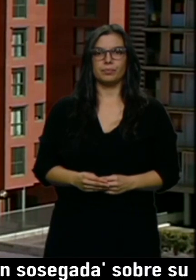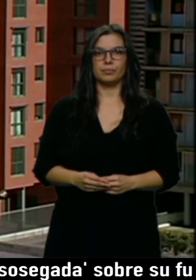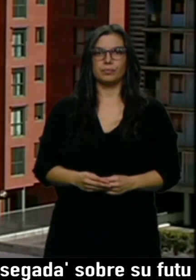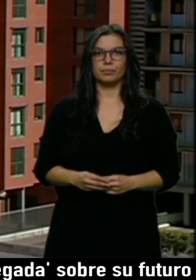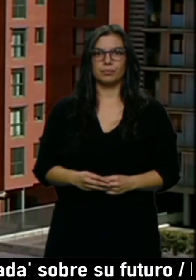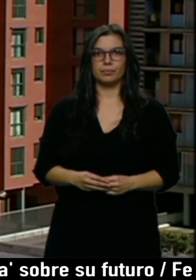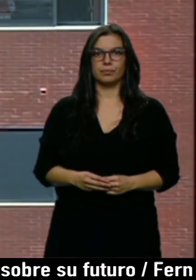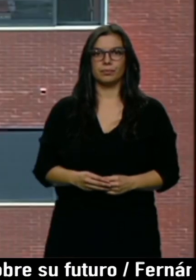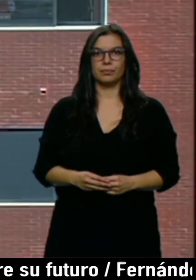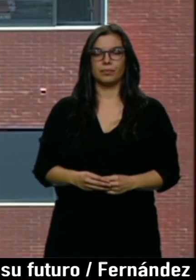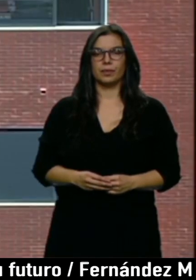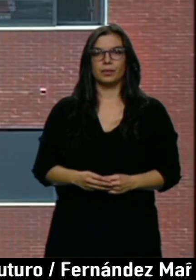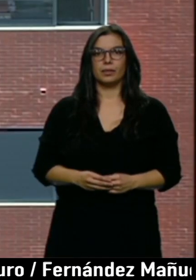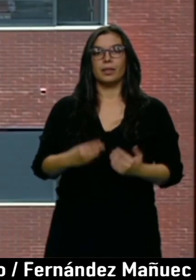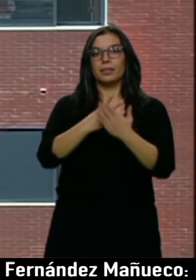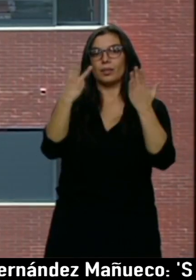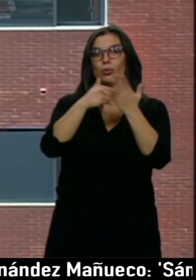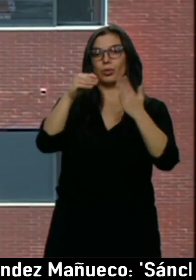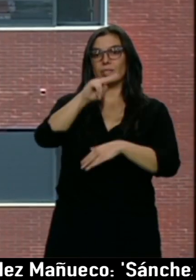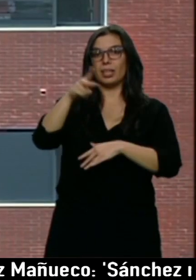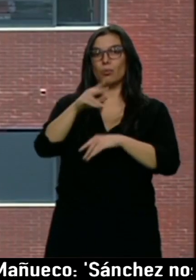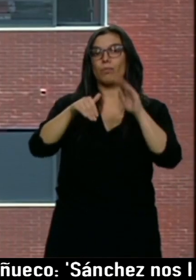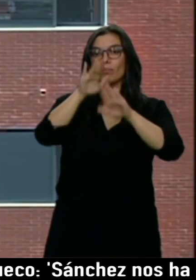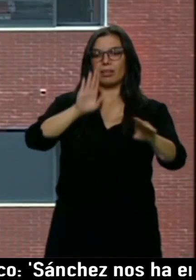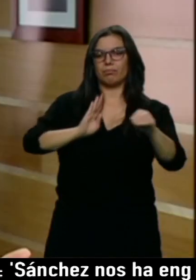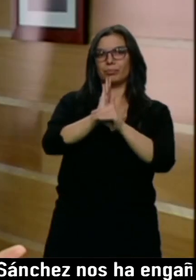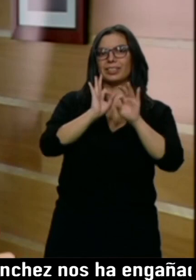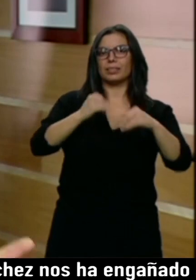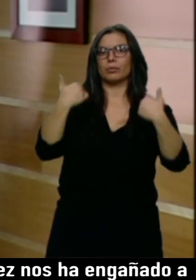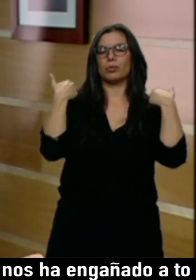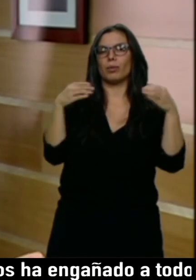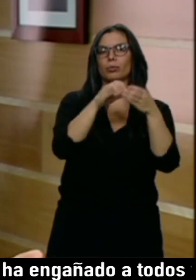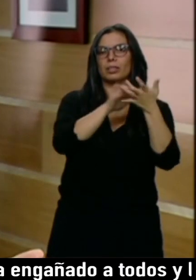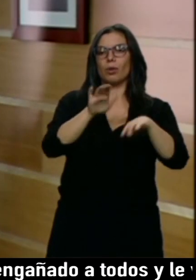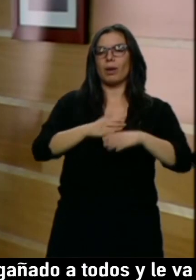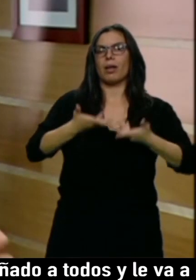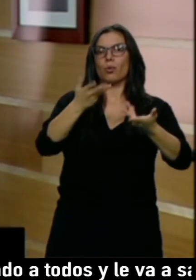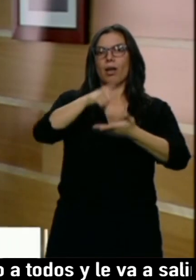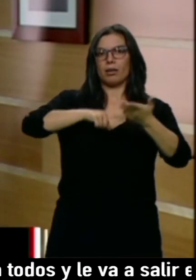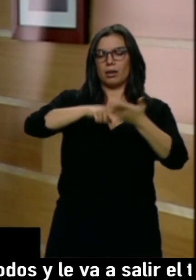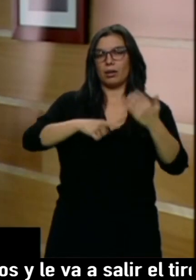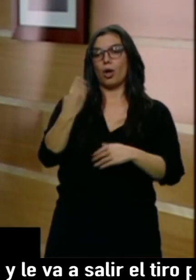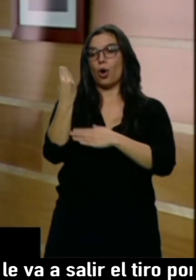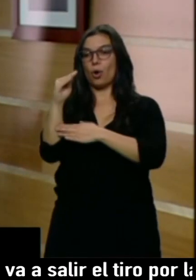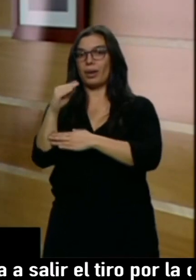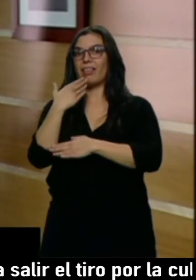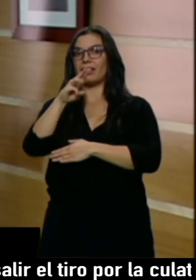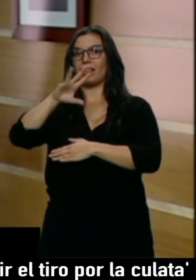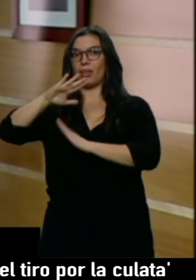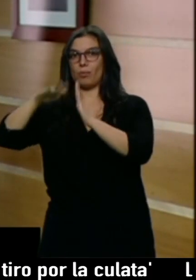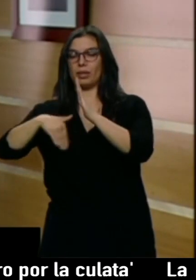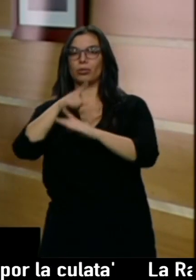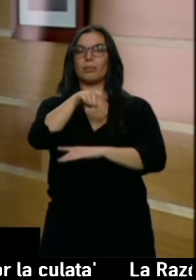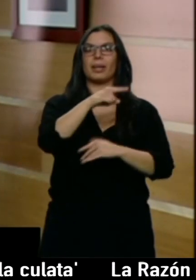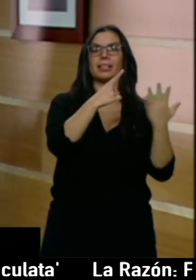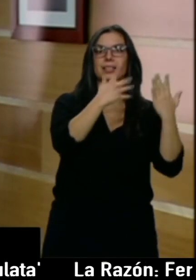Más de 18 millones de euros invierte la Junta en ayudas al alquiler. Los jóvenes por un lado, los menores de 35 años y los mayores de 65. A este